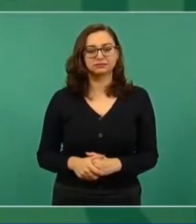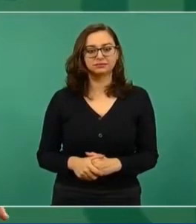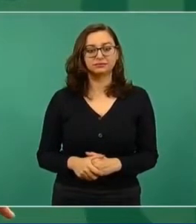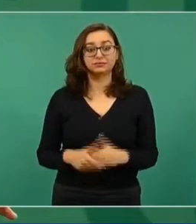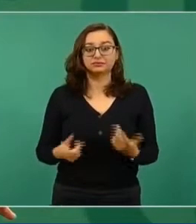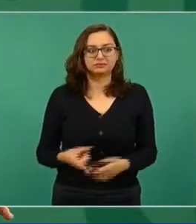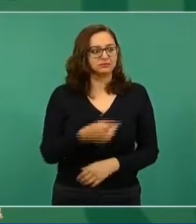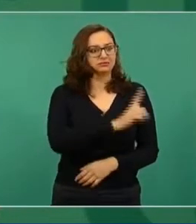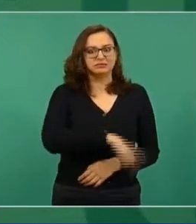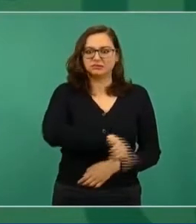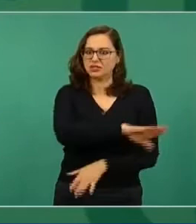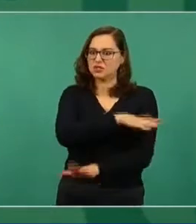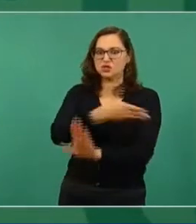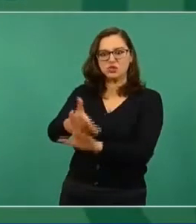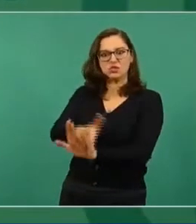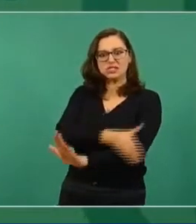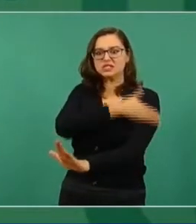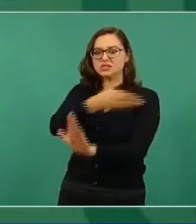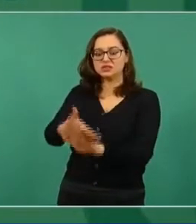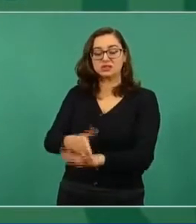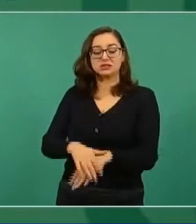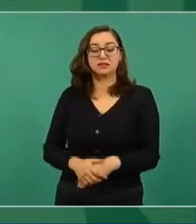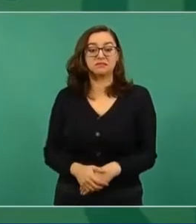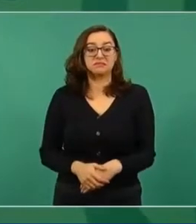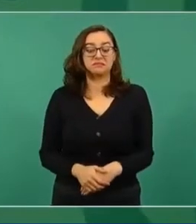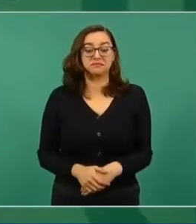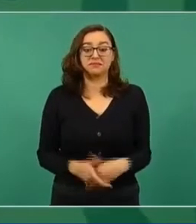Y así lo mismo,